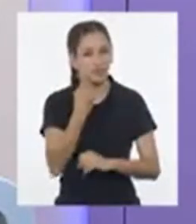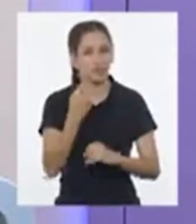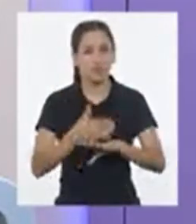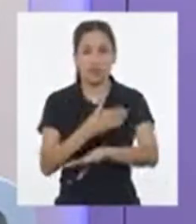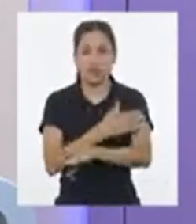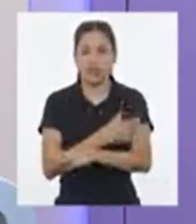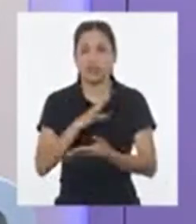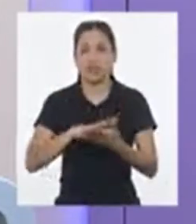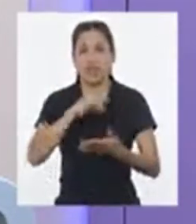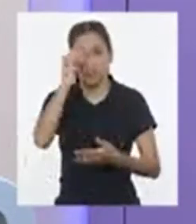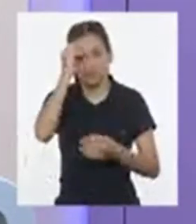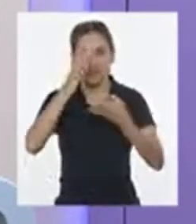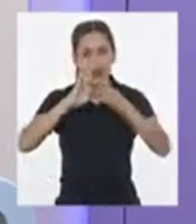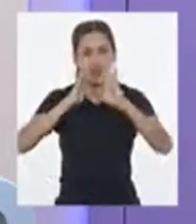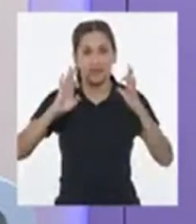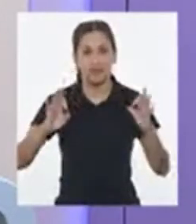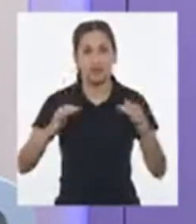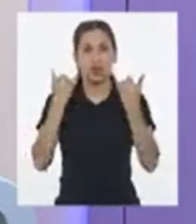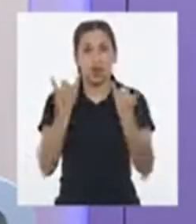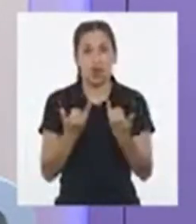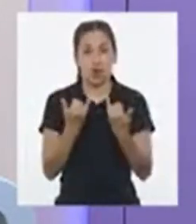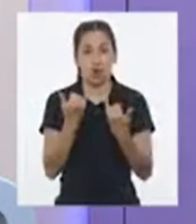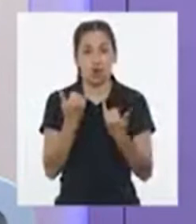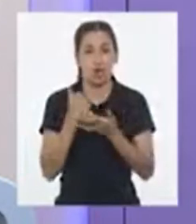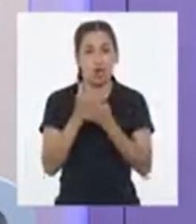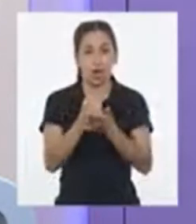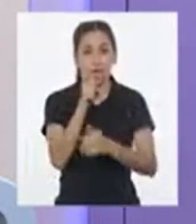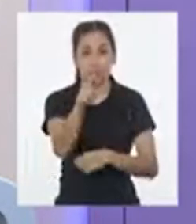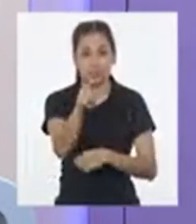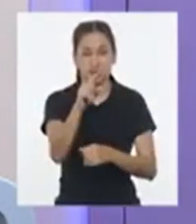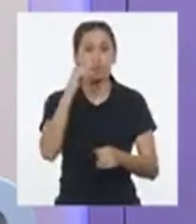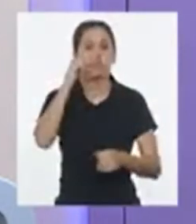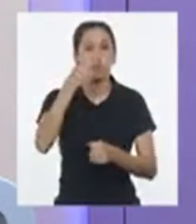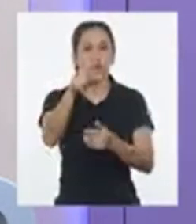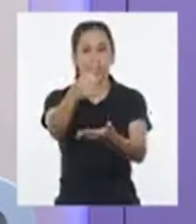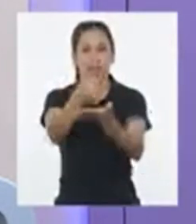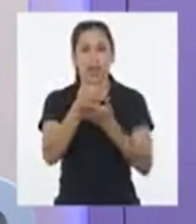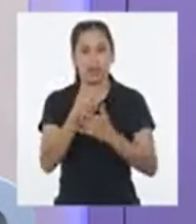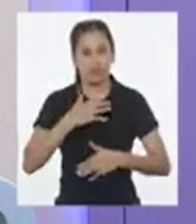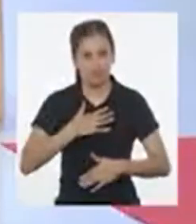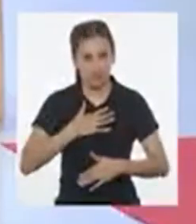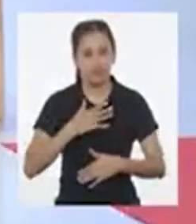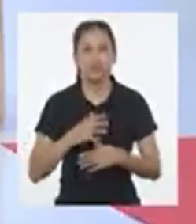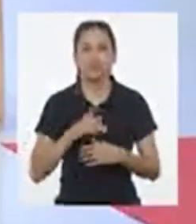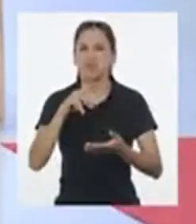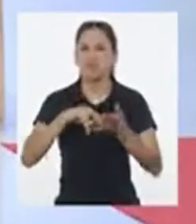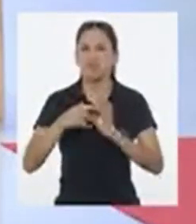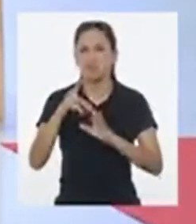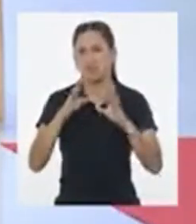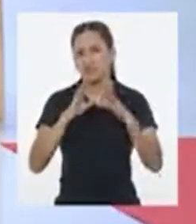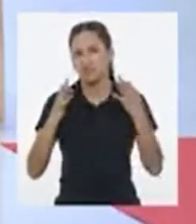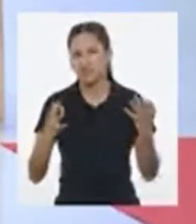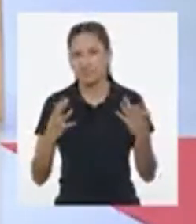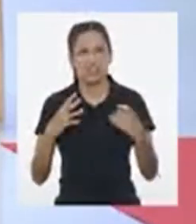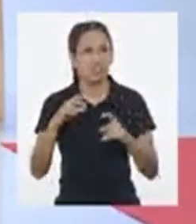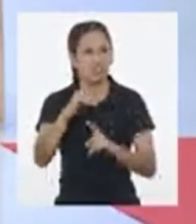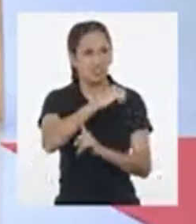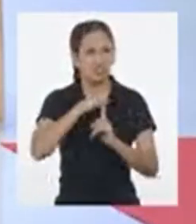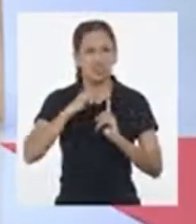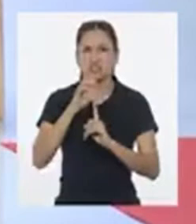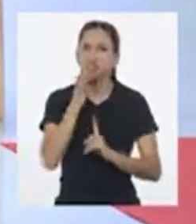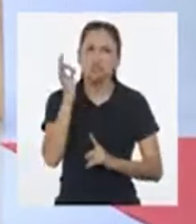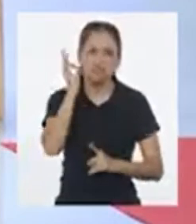vamos a analizar previamente la frase hoy por ti, mañana por mí. ¿Qué tiene que ver esa frase con